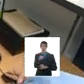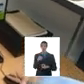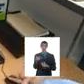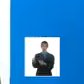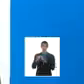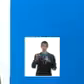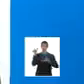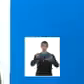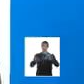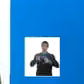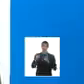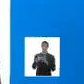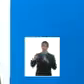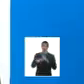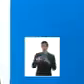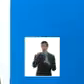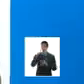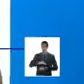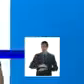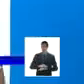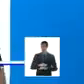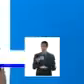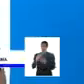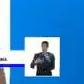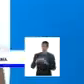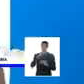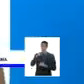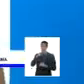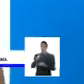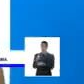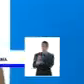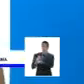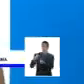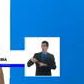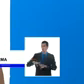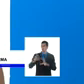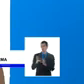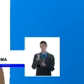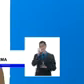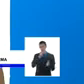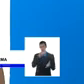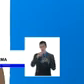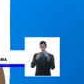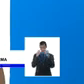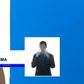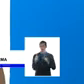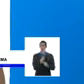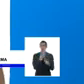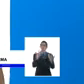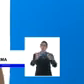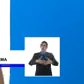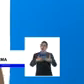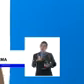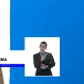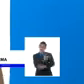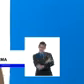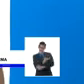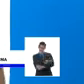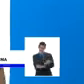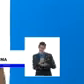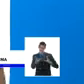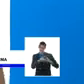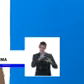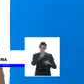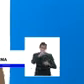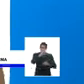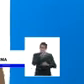la industria. Nosotros tuvimos las plantas de inyectables, donde se producen los productos para uso hospitalario, específicamente la